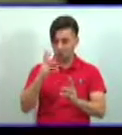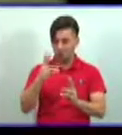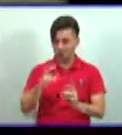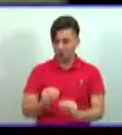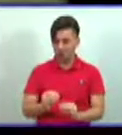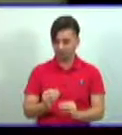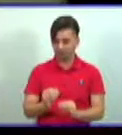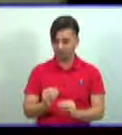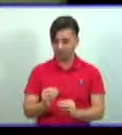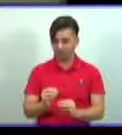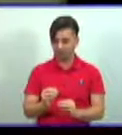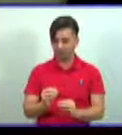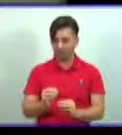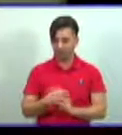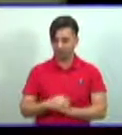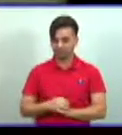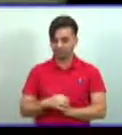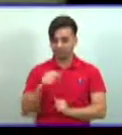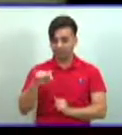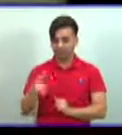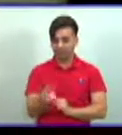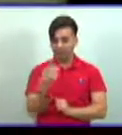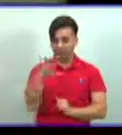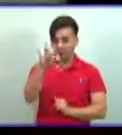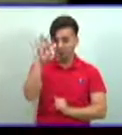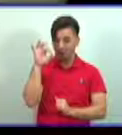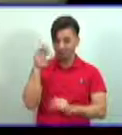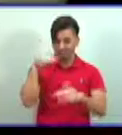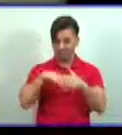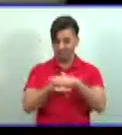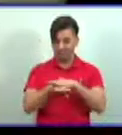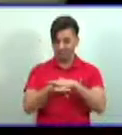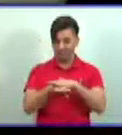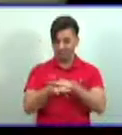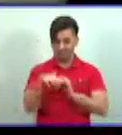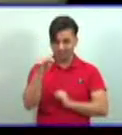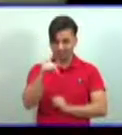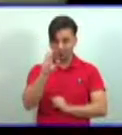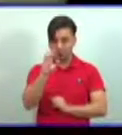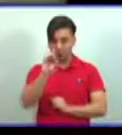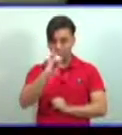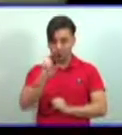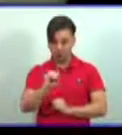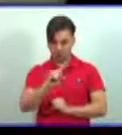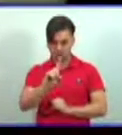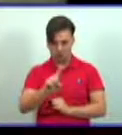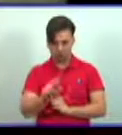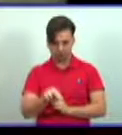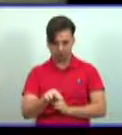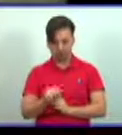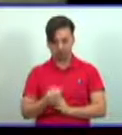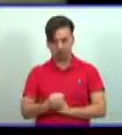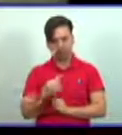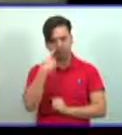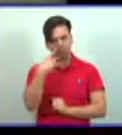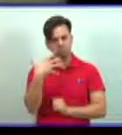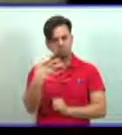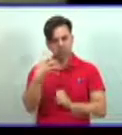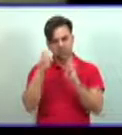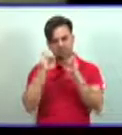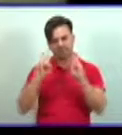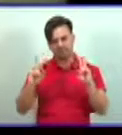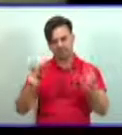elemento esencial para la vida en nuestro planeta. Aquí les traigo una interrogante que quiero